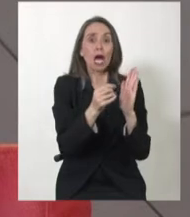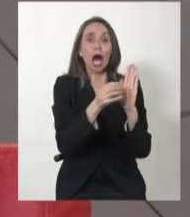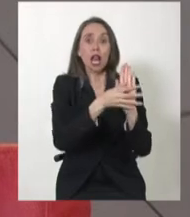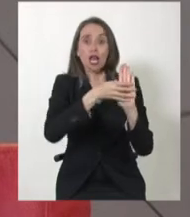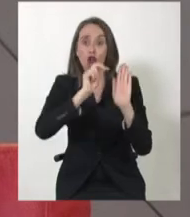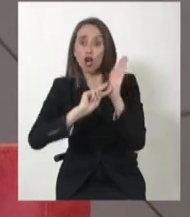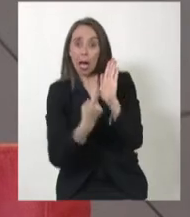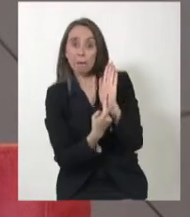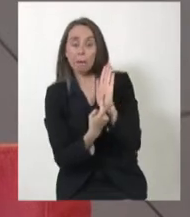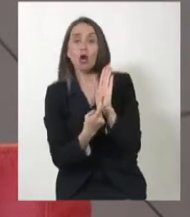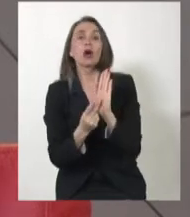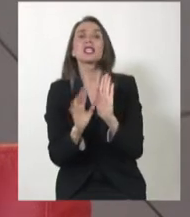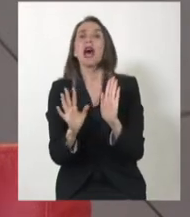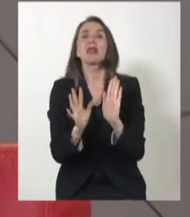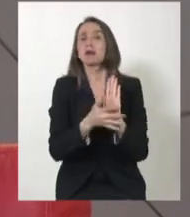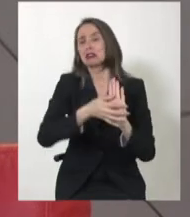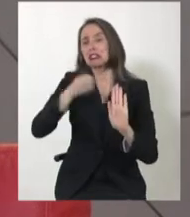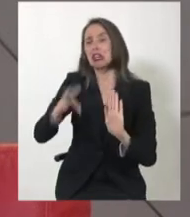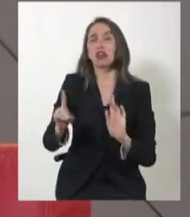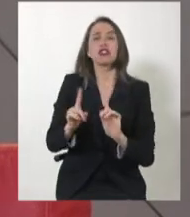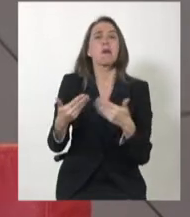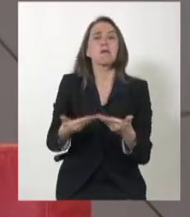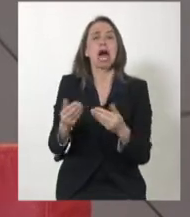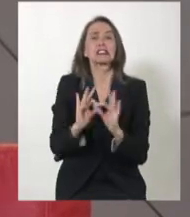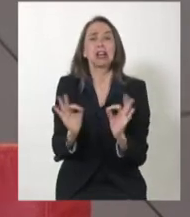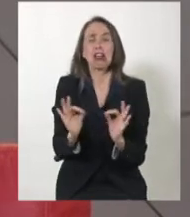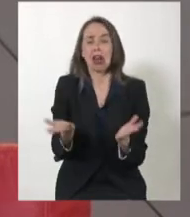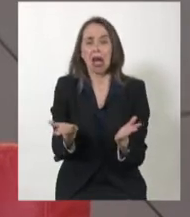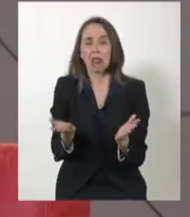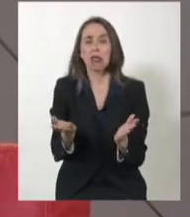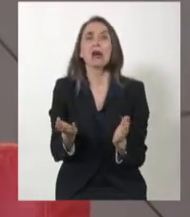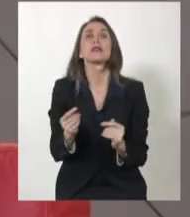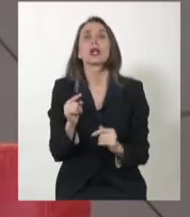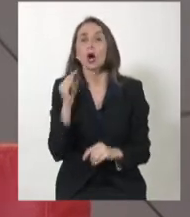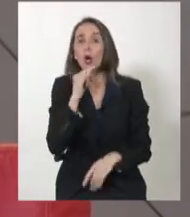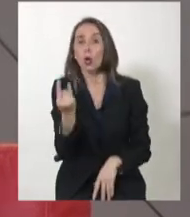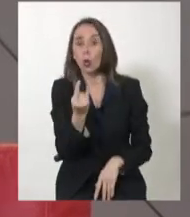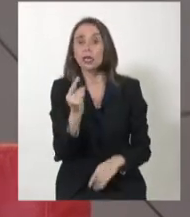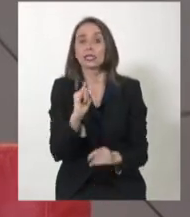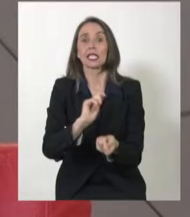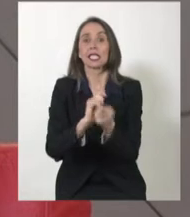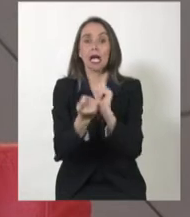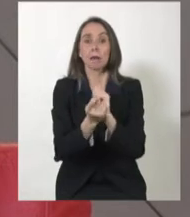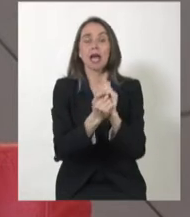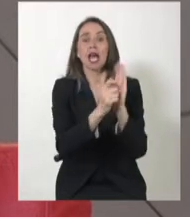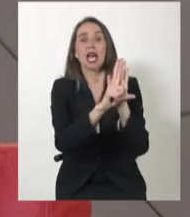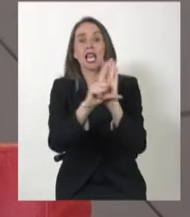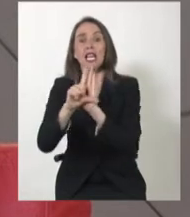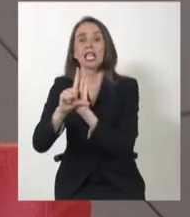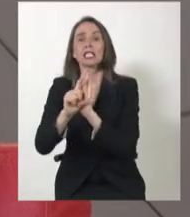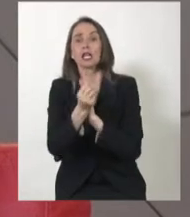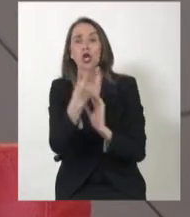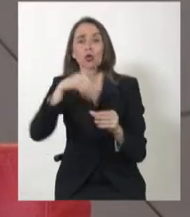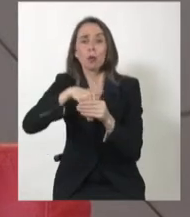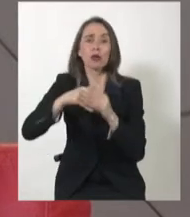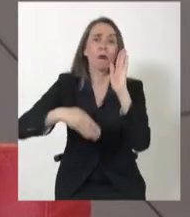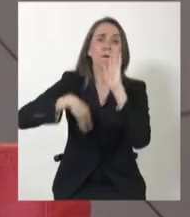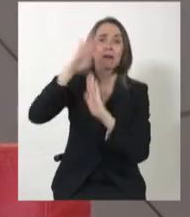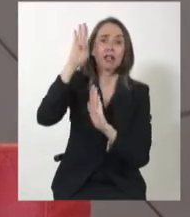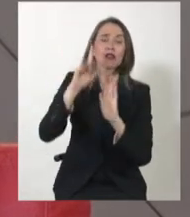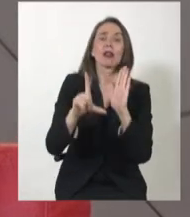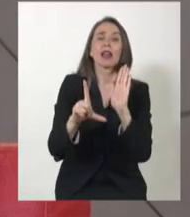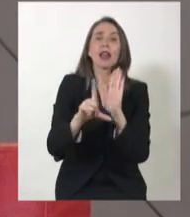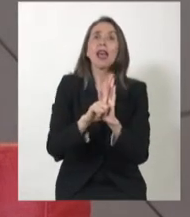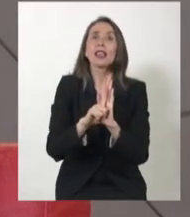simbólica. Entonces si sale no pasa nada. Yo creo que es urgente la reforma en las leyes contramayoritarias, que son principalmente las leyes